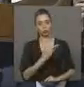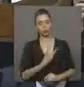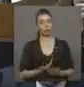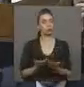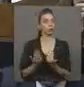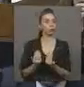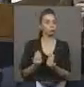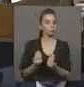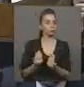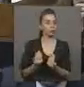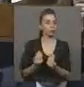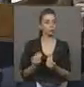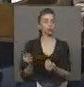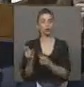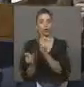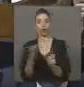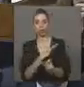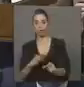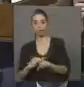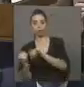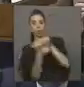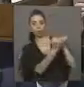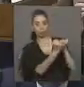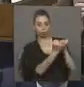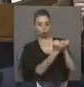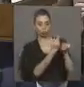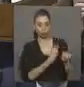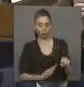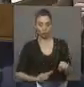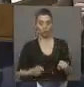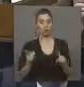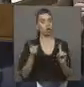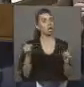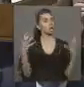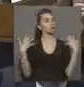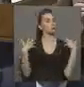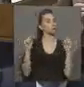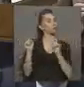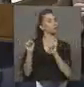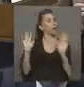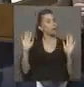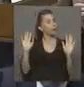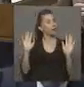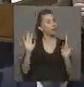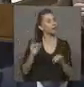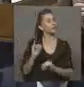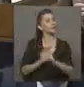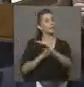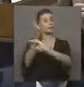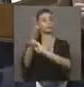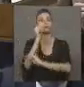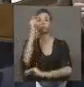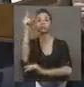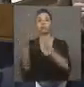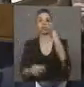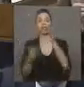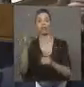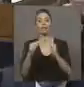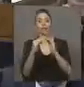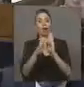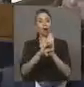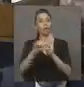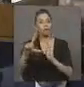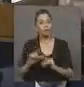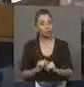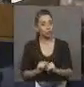presidente, que la oposición se haga cargo de esto cuando vaya al Tribunal Constitucional, porque tienen la